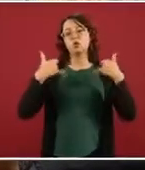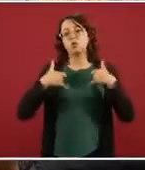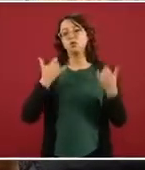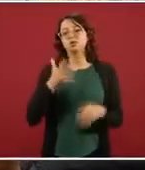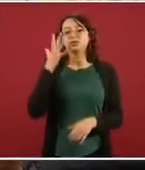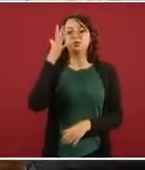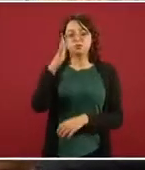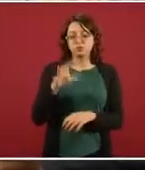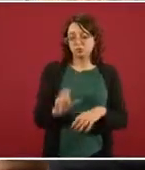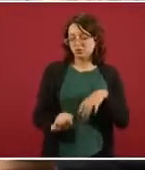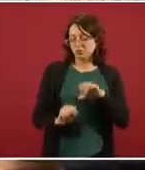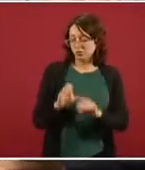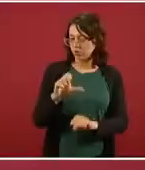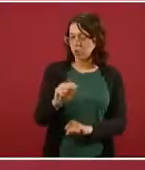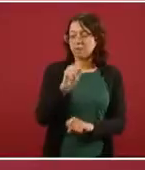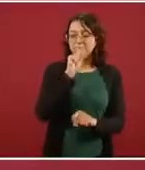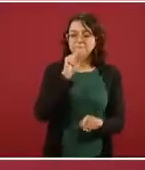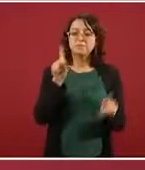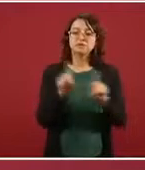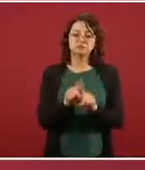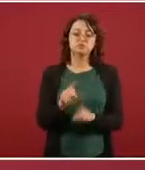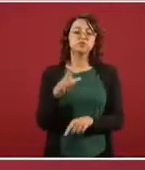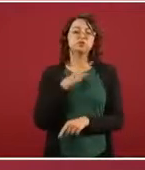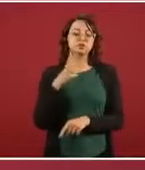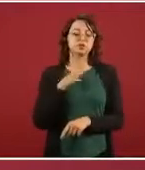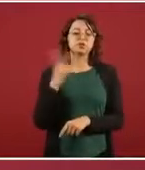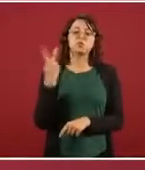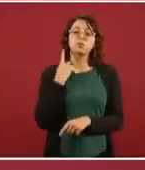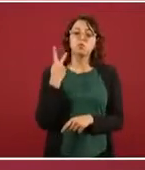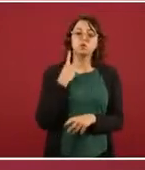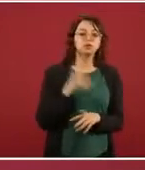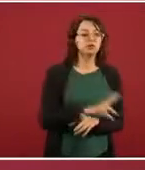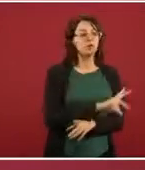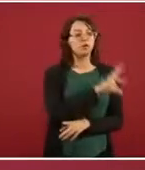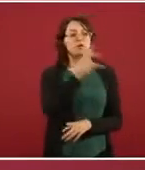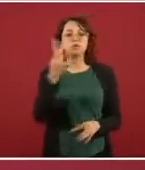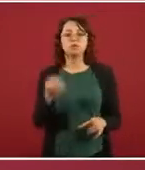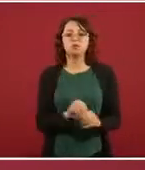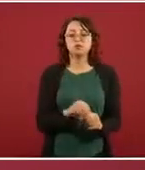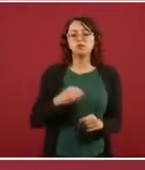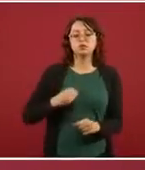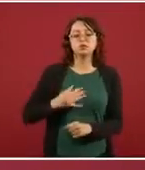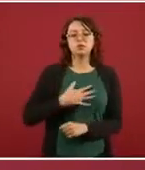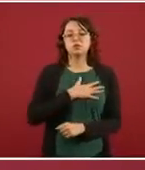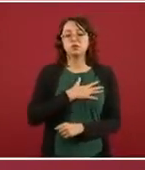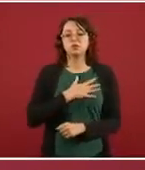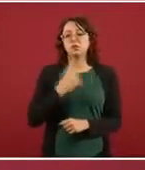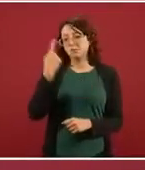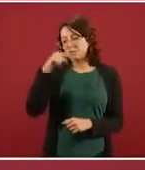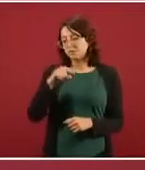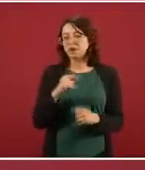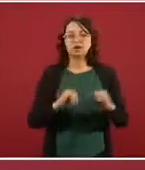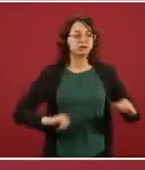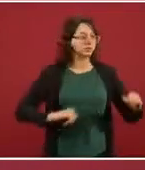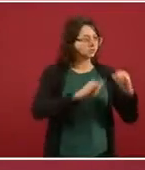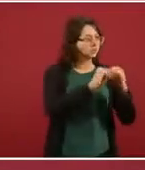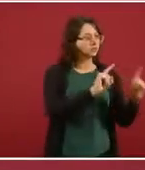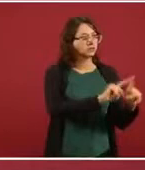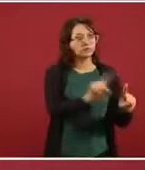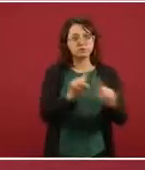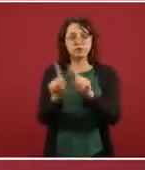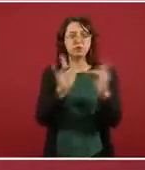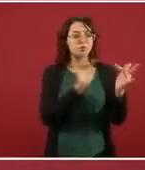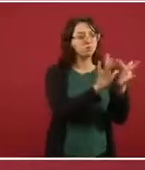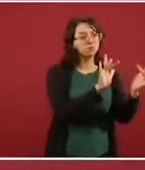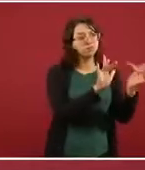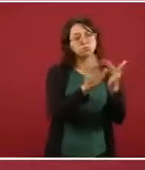es, digamos, la virtud de un diseño de política de bienestar integral, donde los programas dialogan entre sí y nos permite